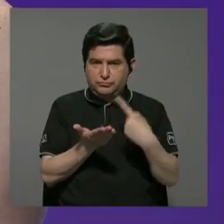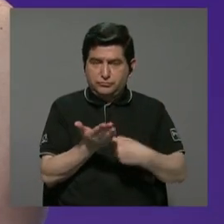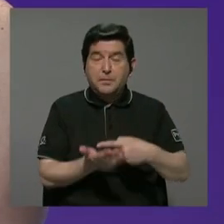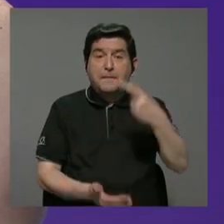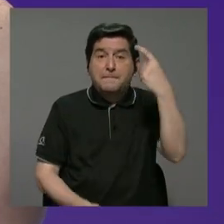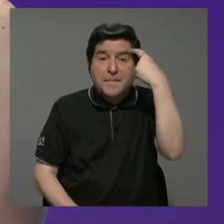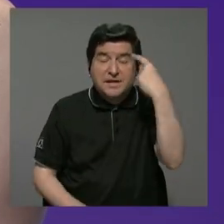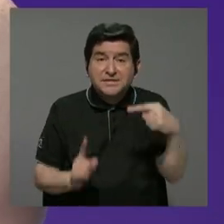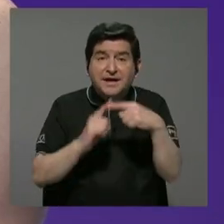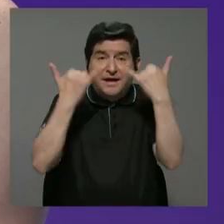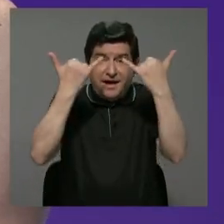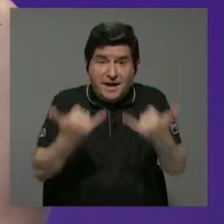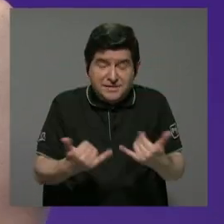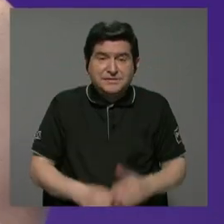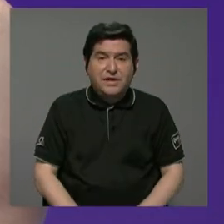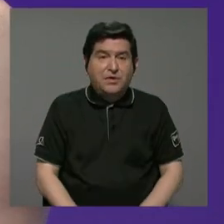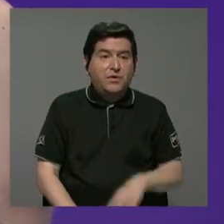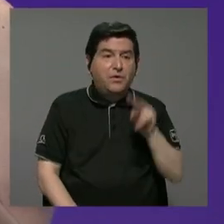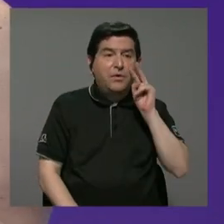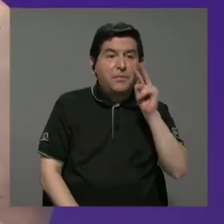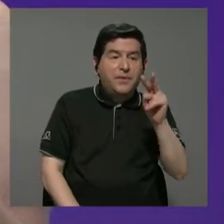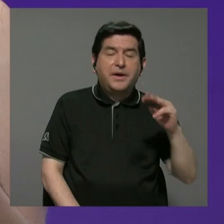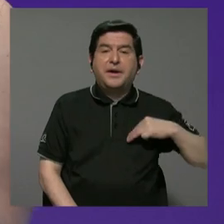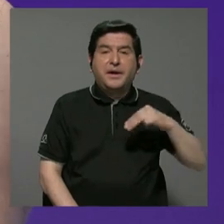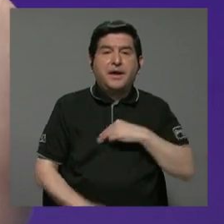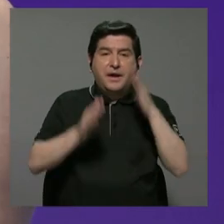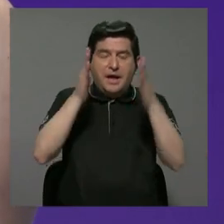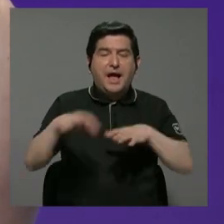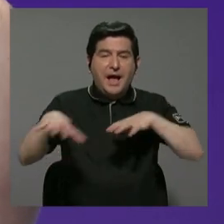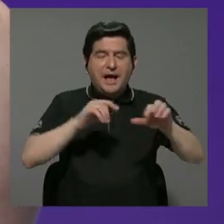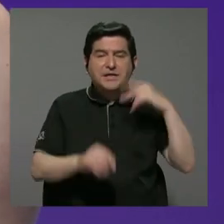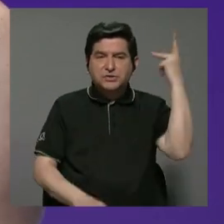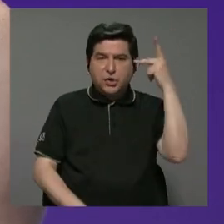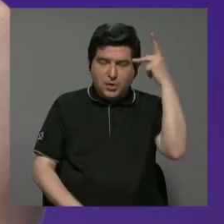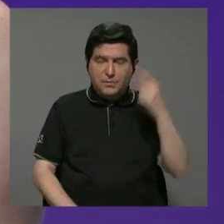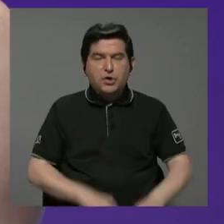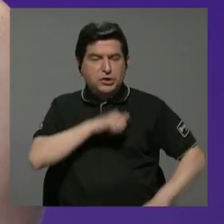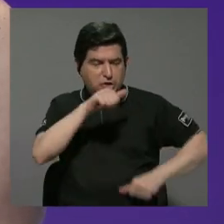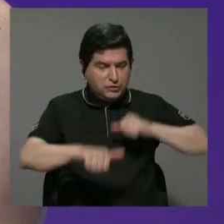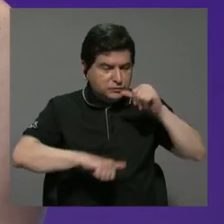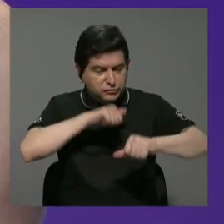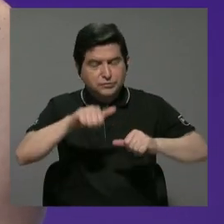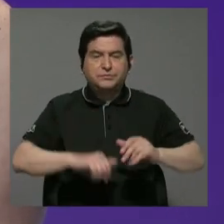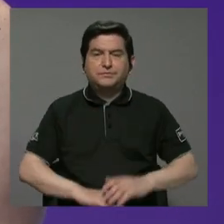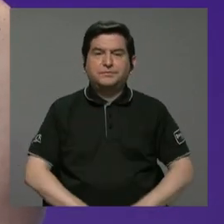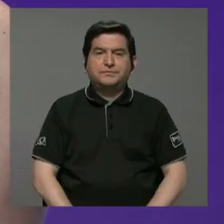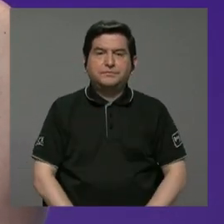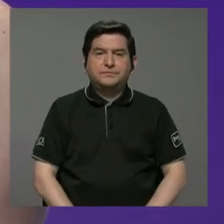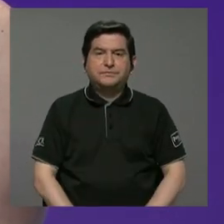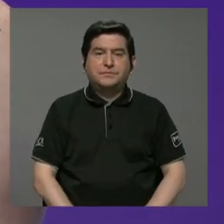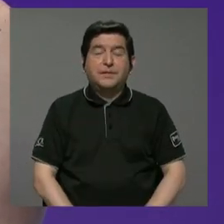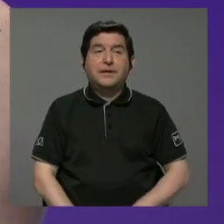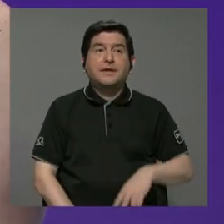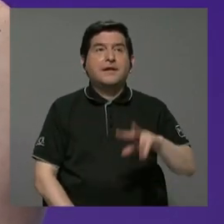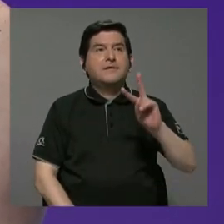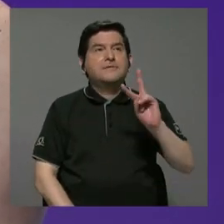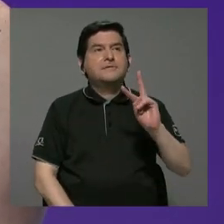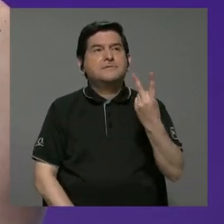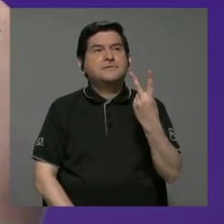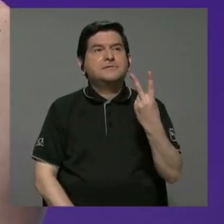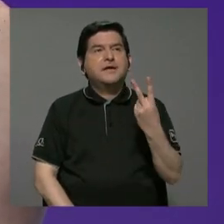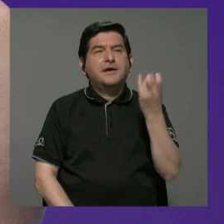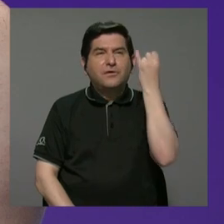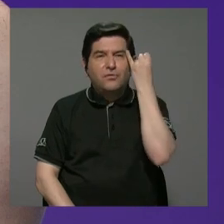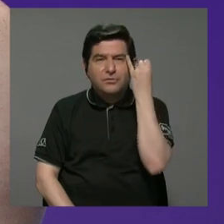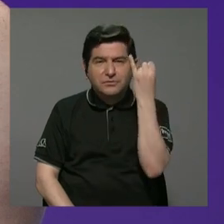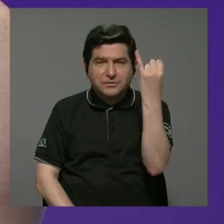pensá que hasta ahora estamos viendo a estos ministros como en una acción política más beligerante, ¿verdad? Una segunda tendencia